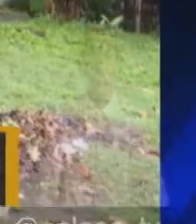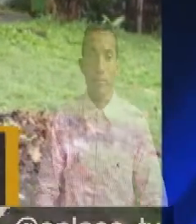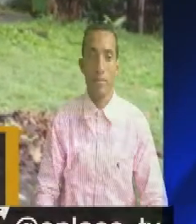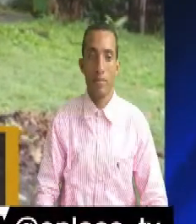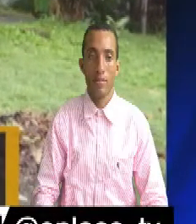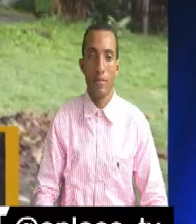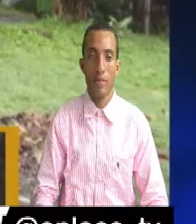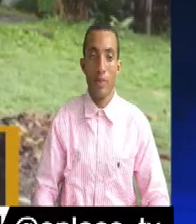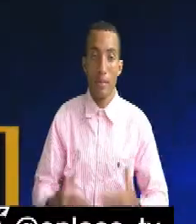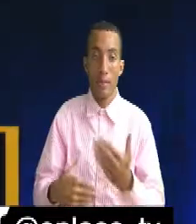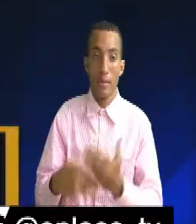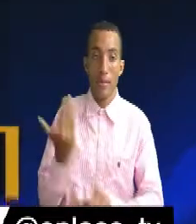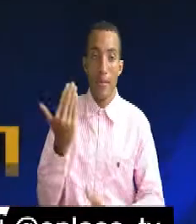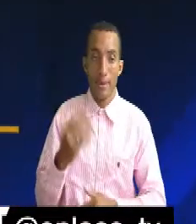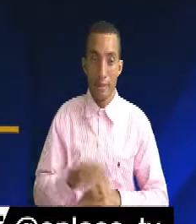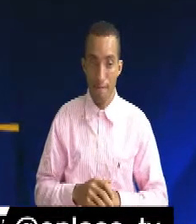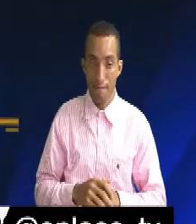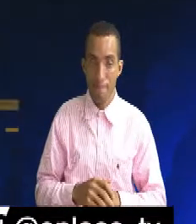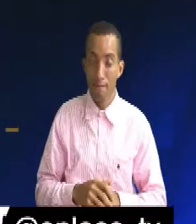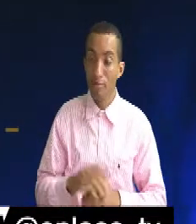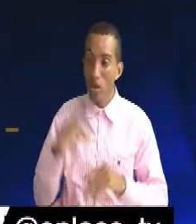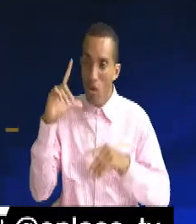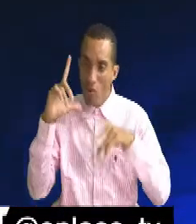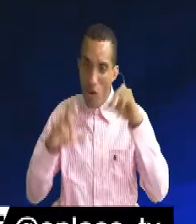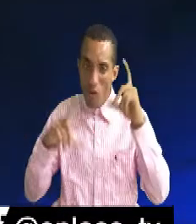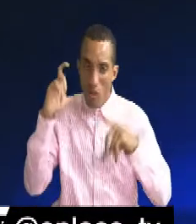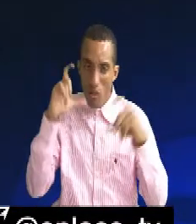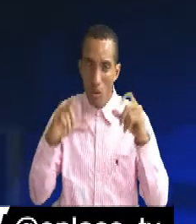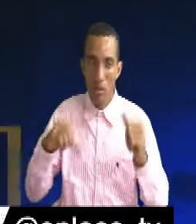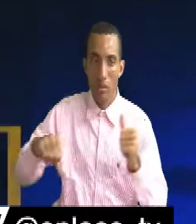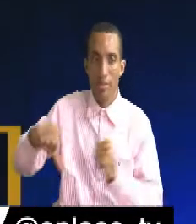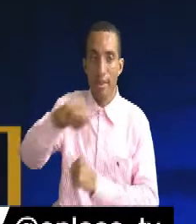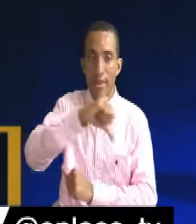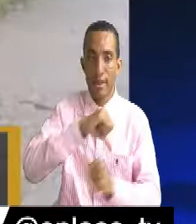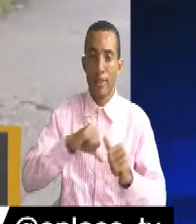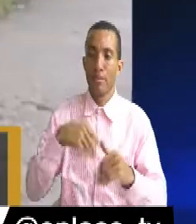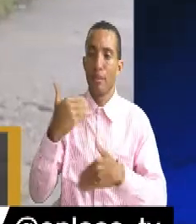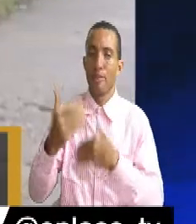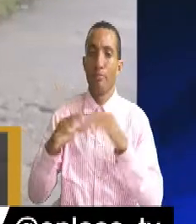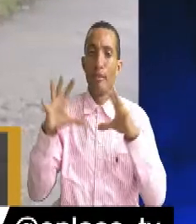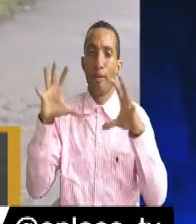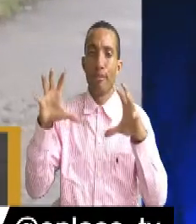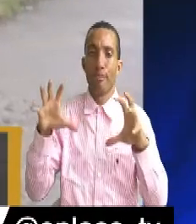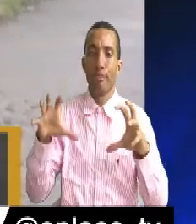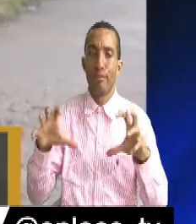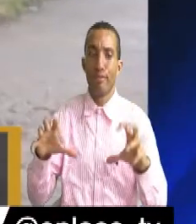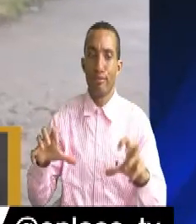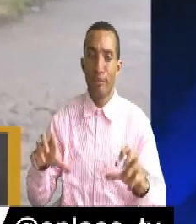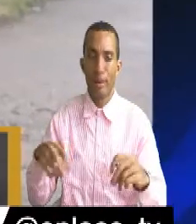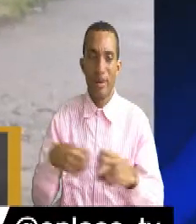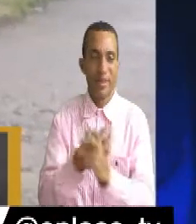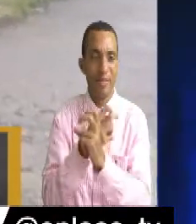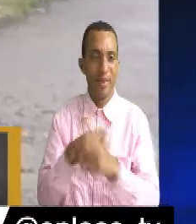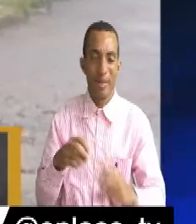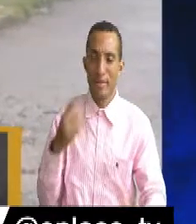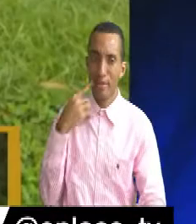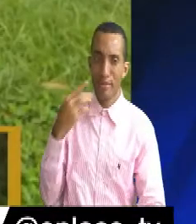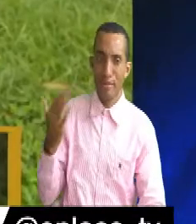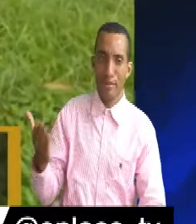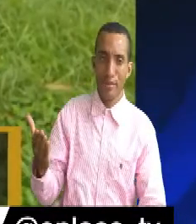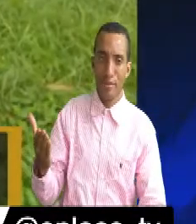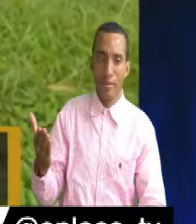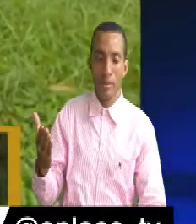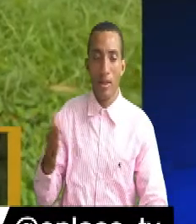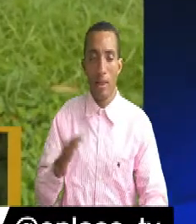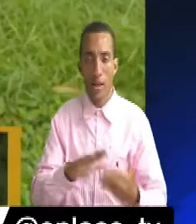Empezamos nuestro reportero ciudadano con estas fotografías de un parque totalmente deteriorado y lleno de monte ubicado en la calle 60 con carrera 11 del barrio Pueblo